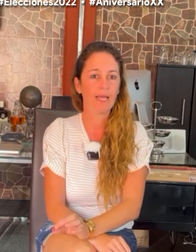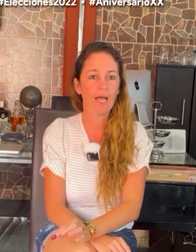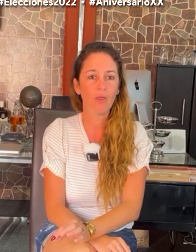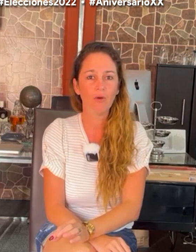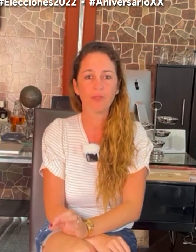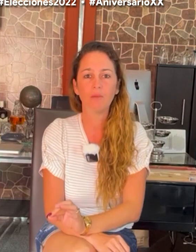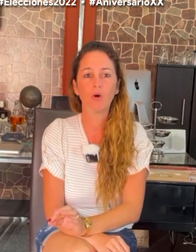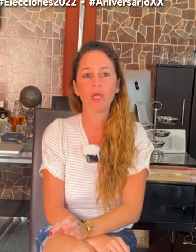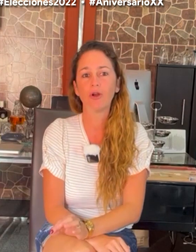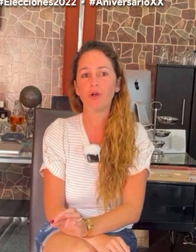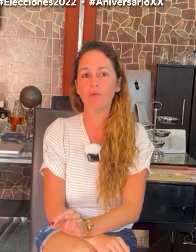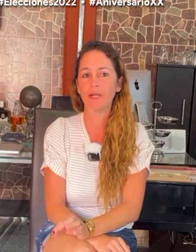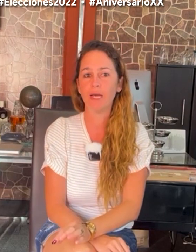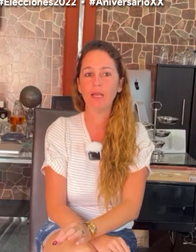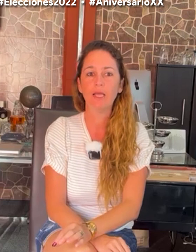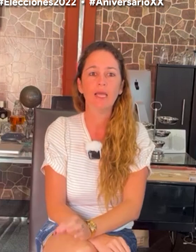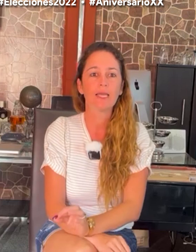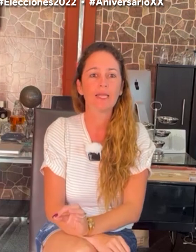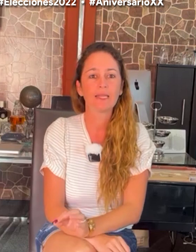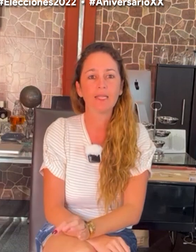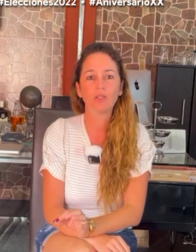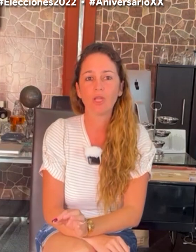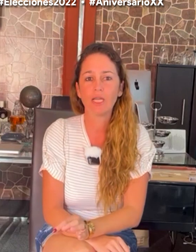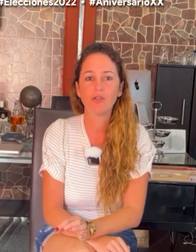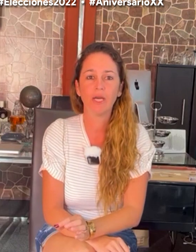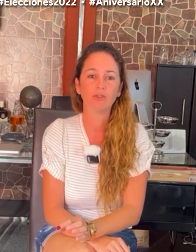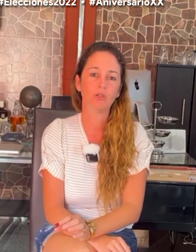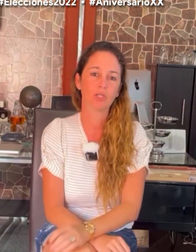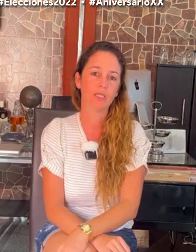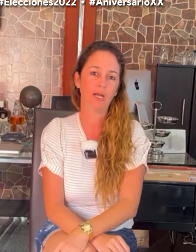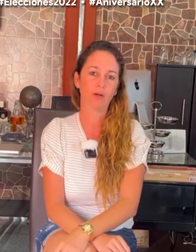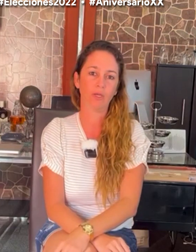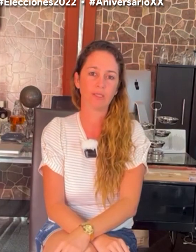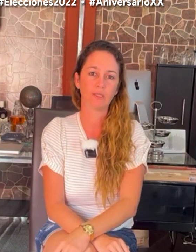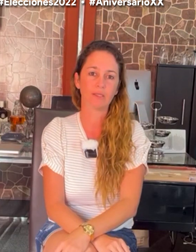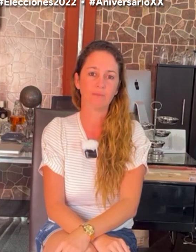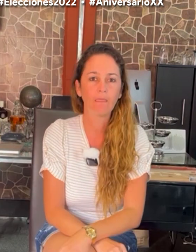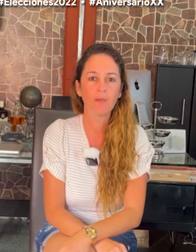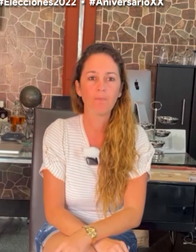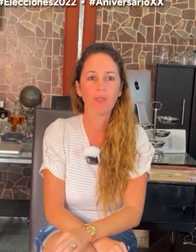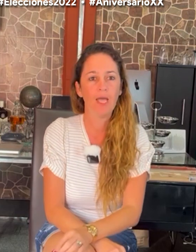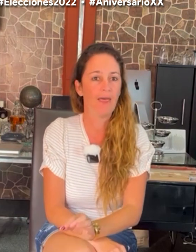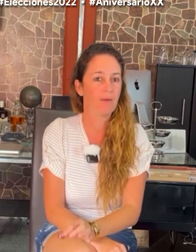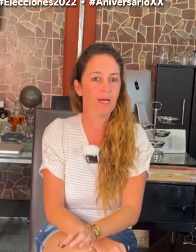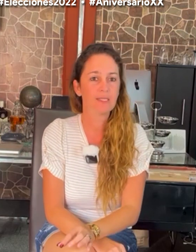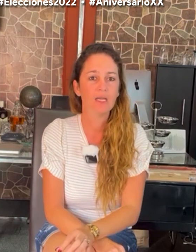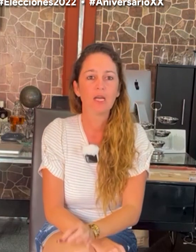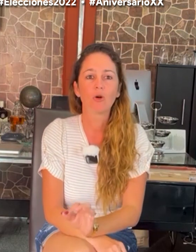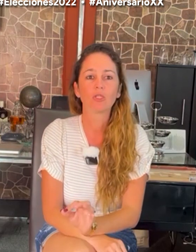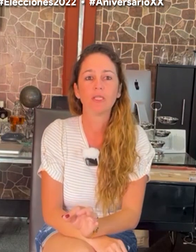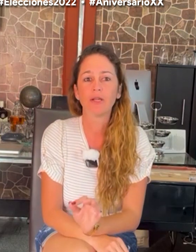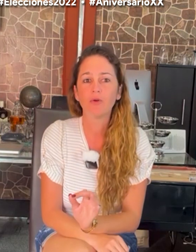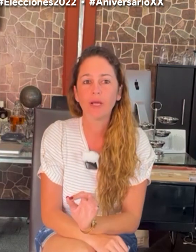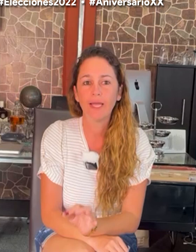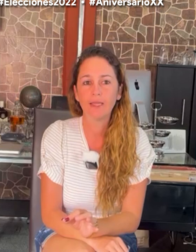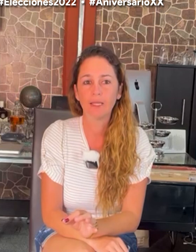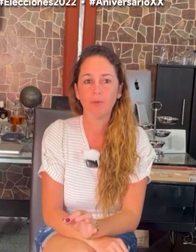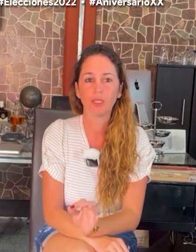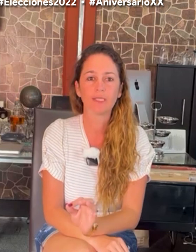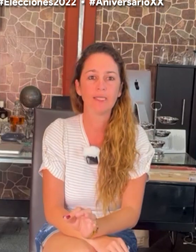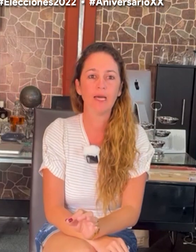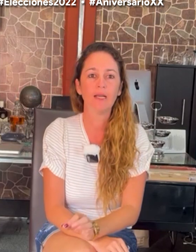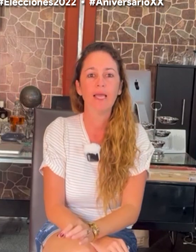alejado del modelo neoliberal que tanto daño ha hecho los quintanarroenses además consideró